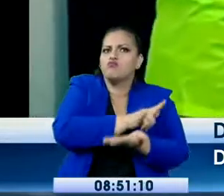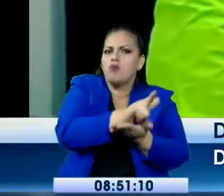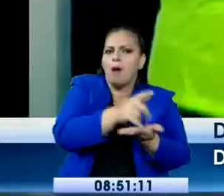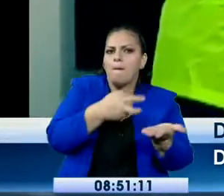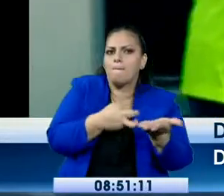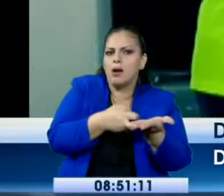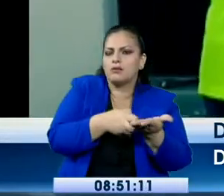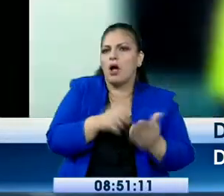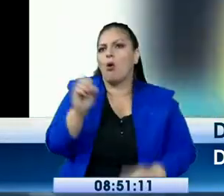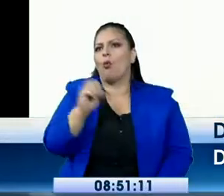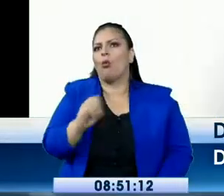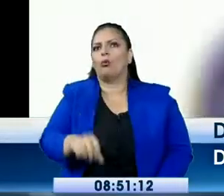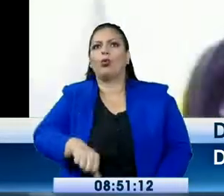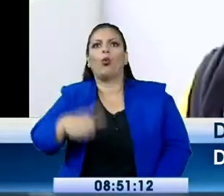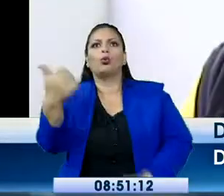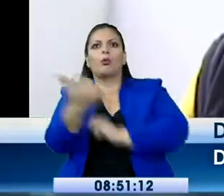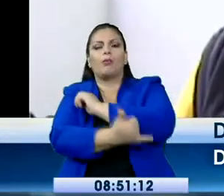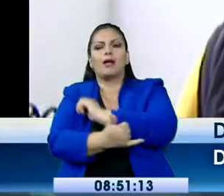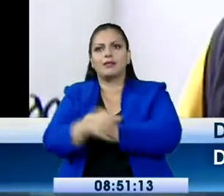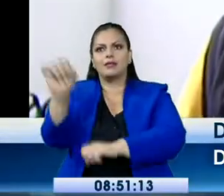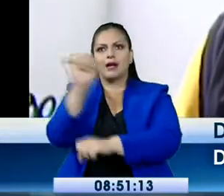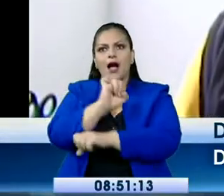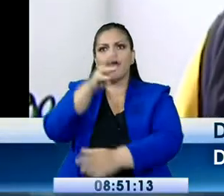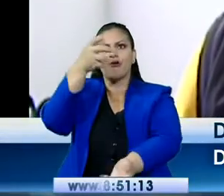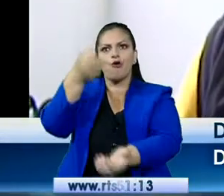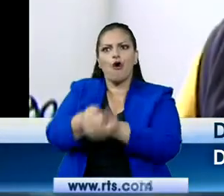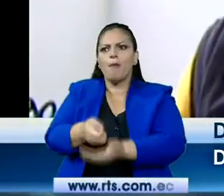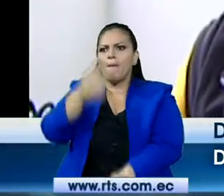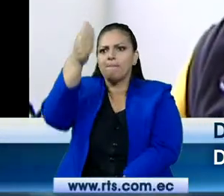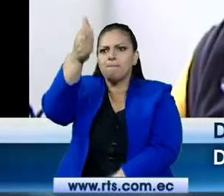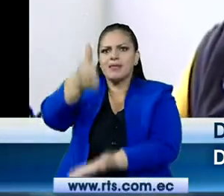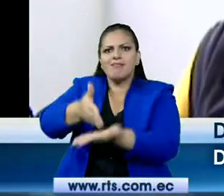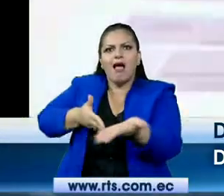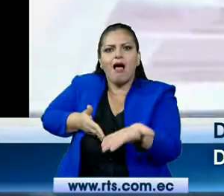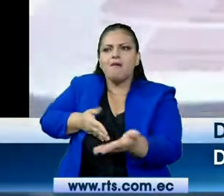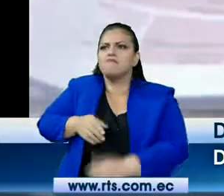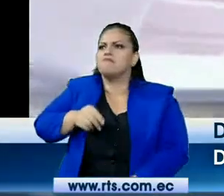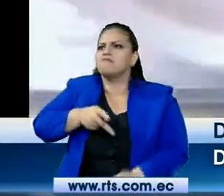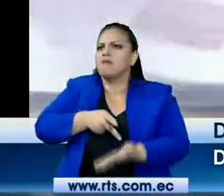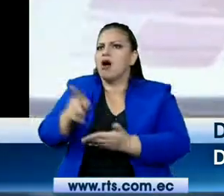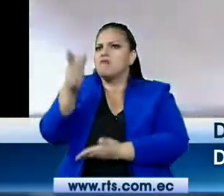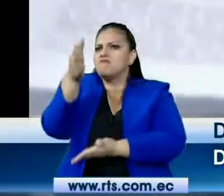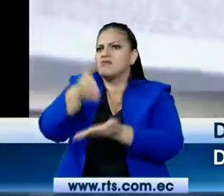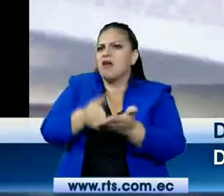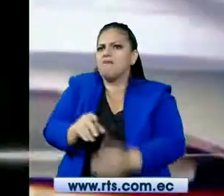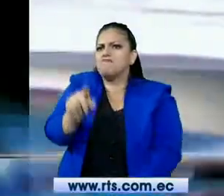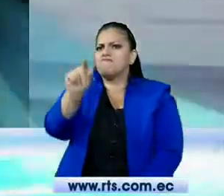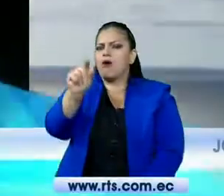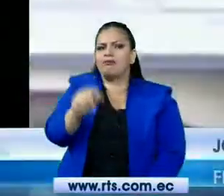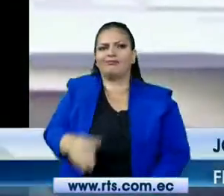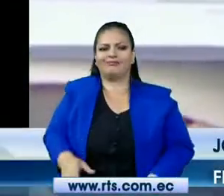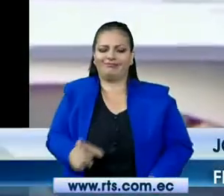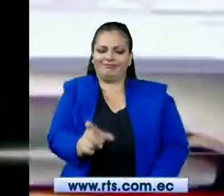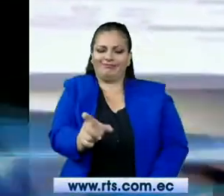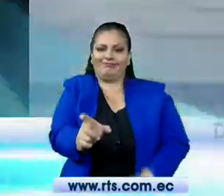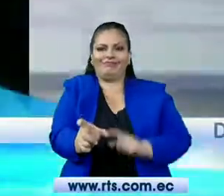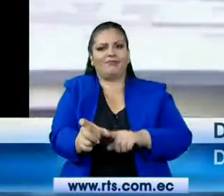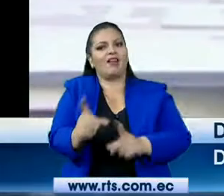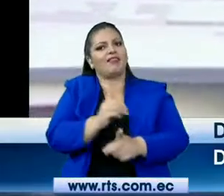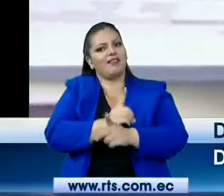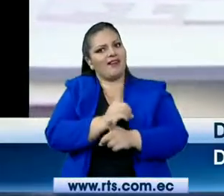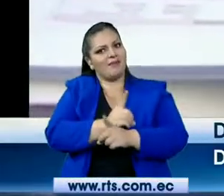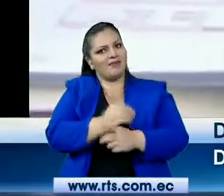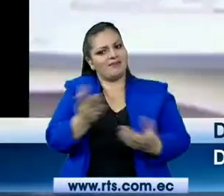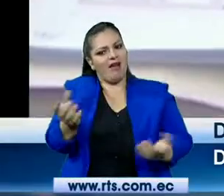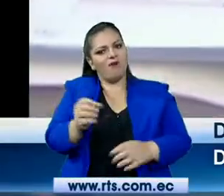financieros, entre otros. Luego de resuelta la situación jurídica de los ciudadanos, quienes se respetó su versión, y luego